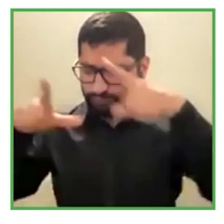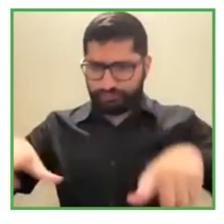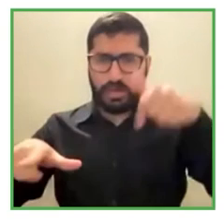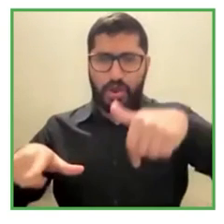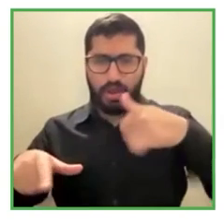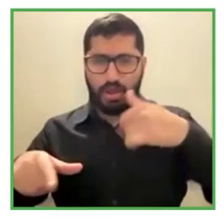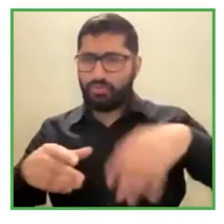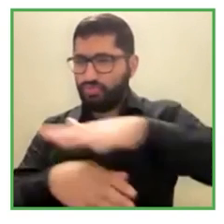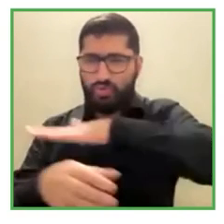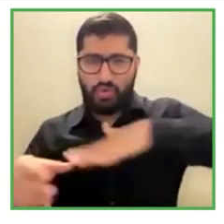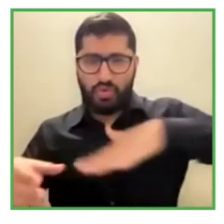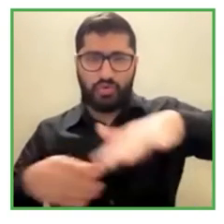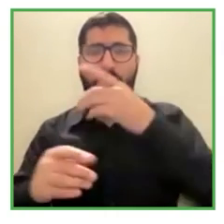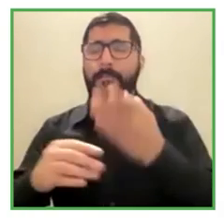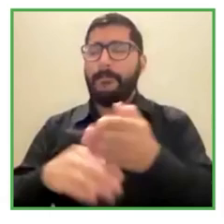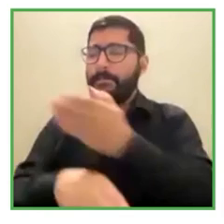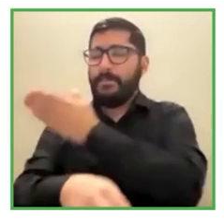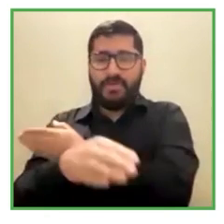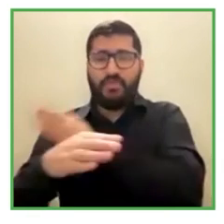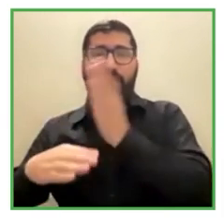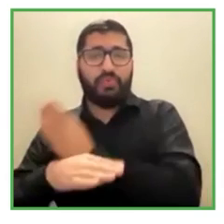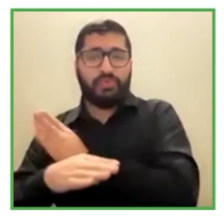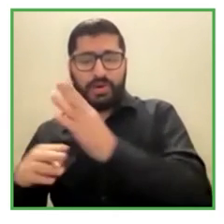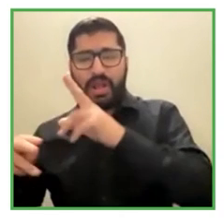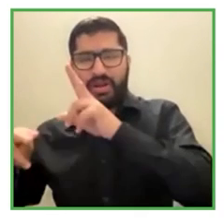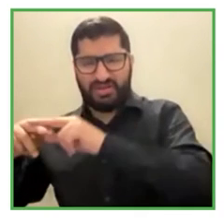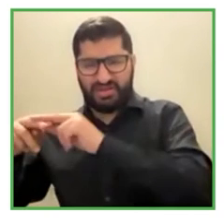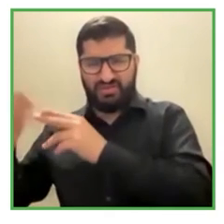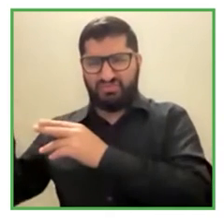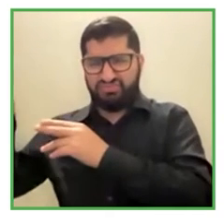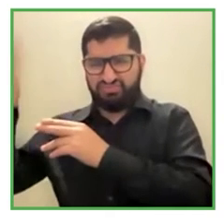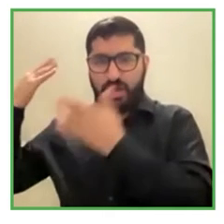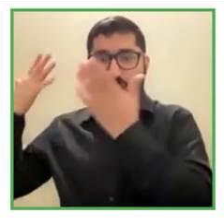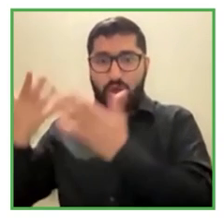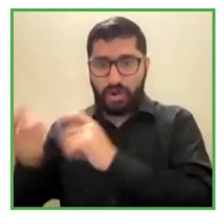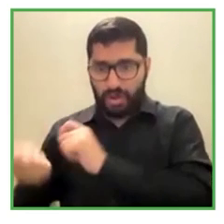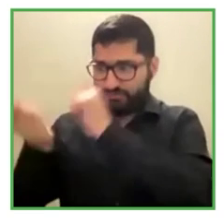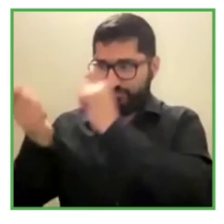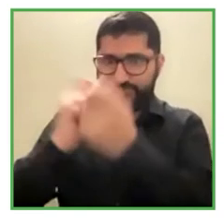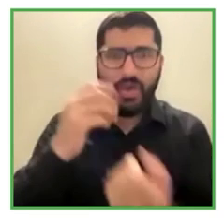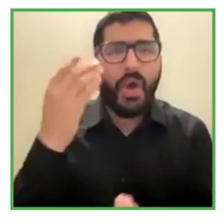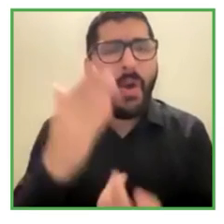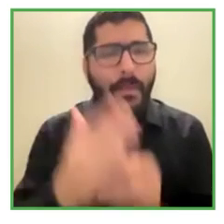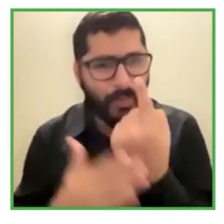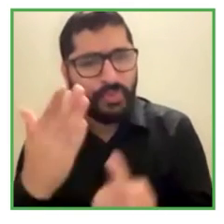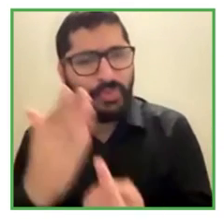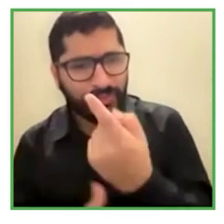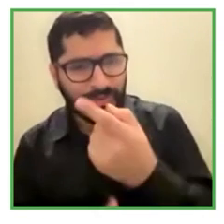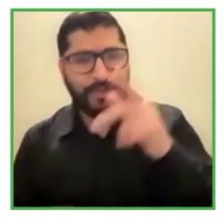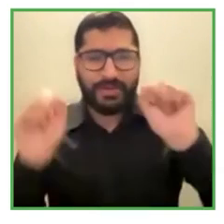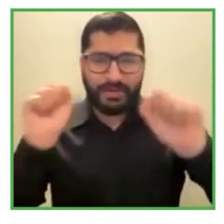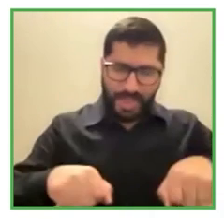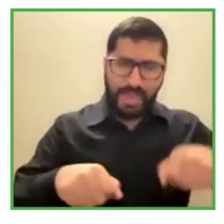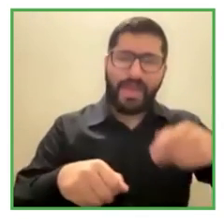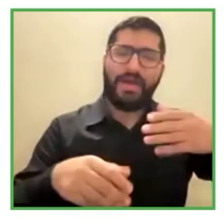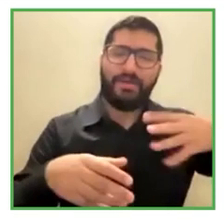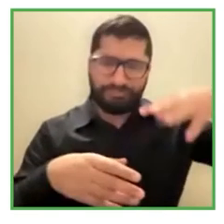que hay una oportunidad ahí que podemos utilizar y capitalizar, que no significa que no vayamos